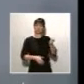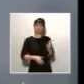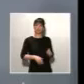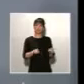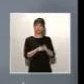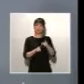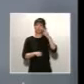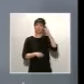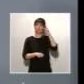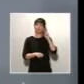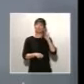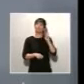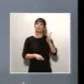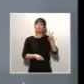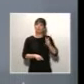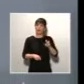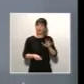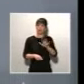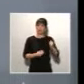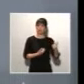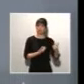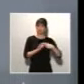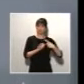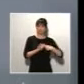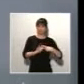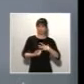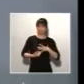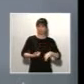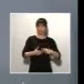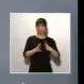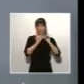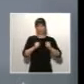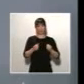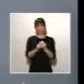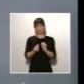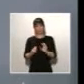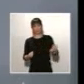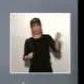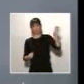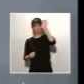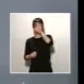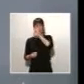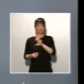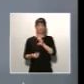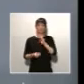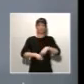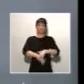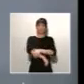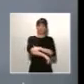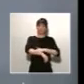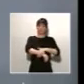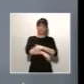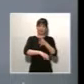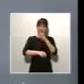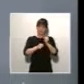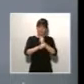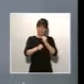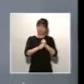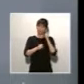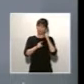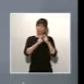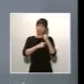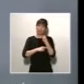también de incorporarse, de un acuerdo con las comunidades autónomas y desde el Ministerio estamos en esta labor de apoyo fundamental.